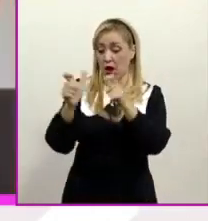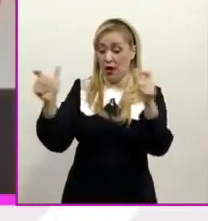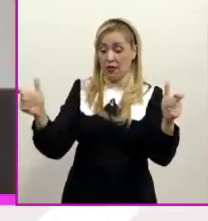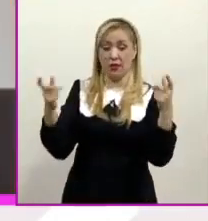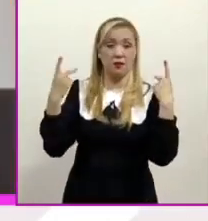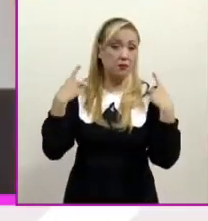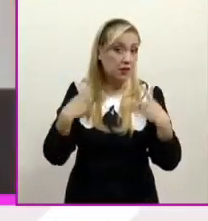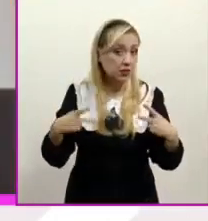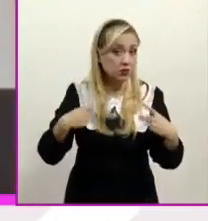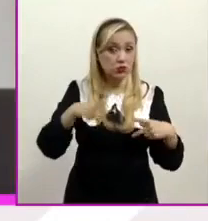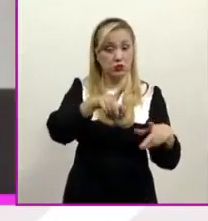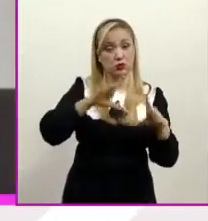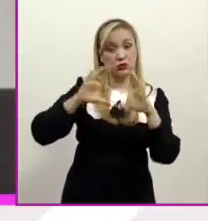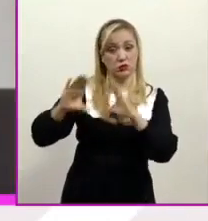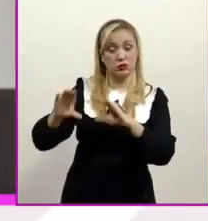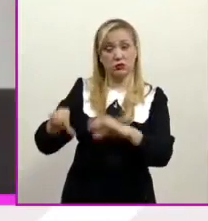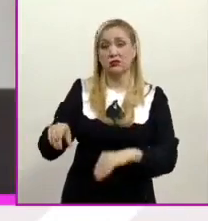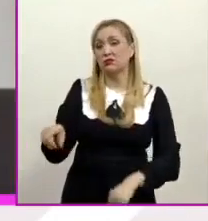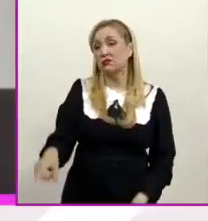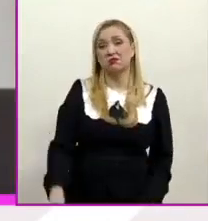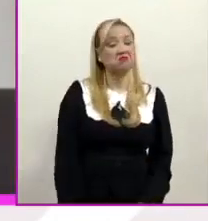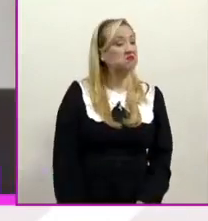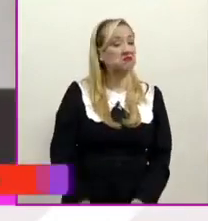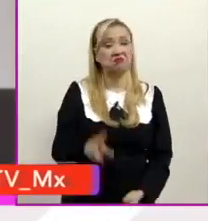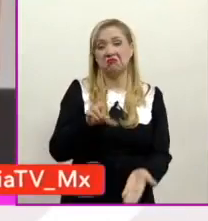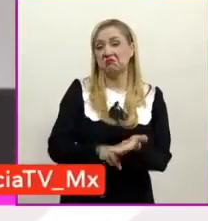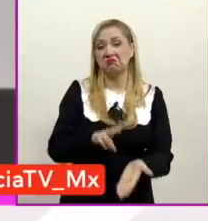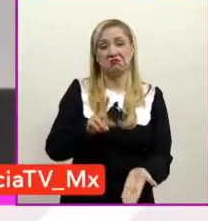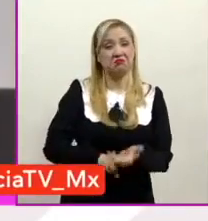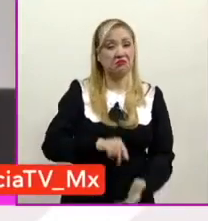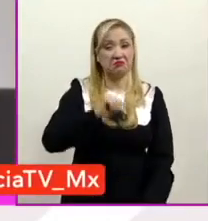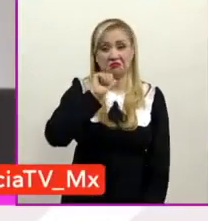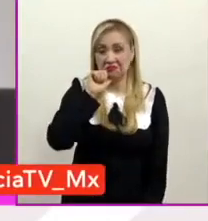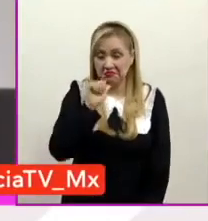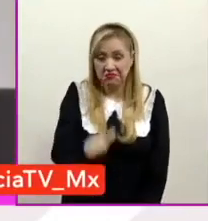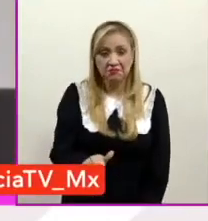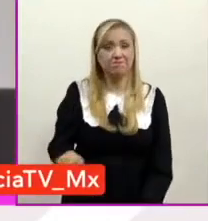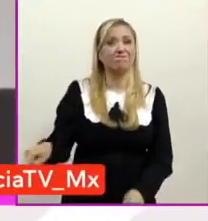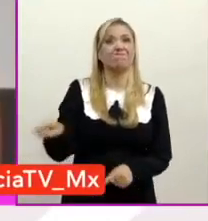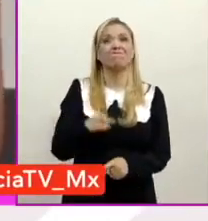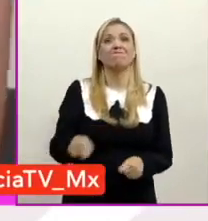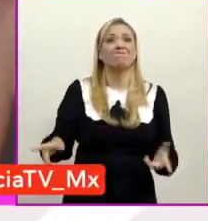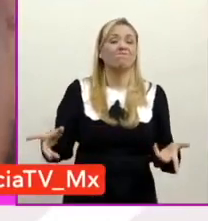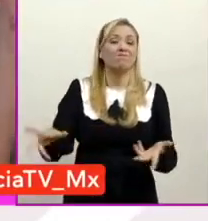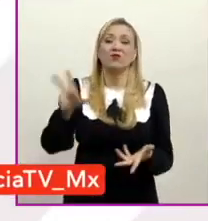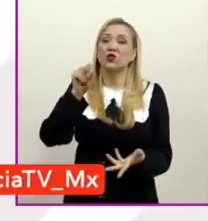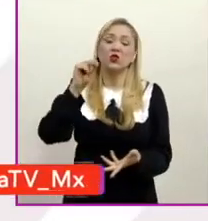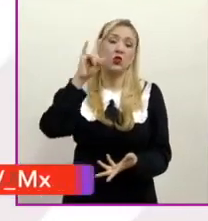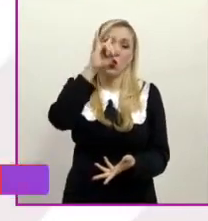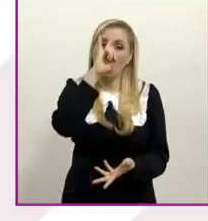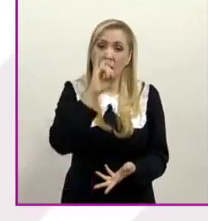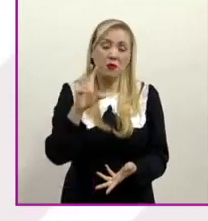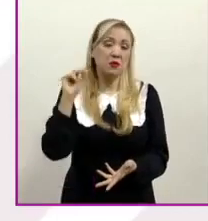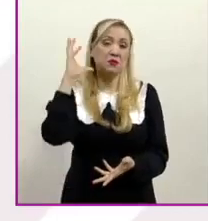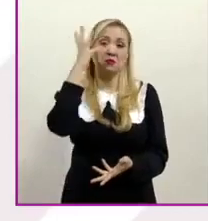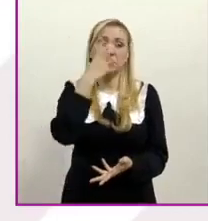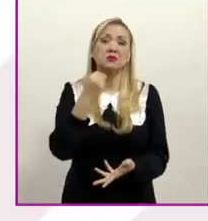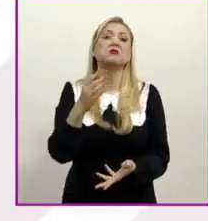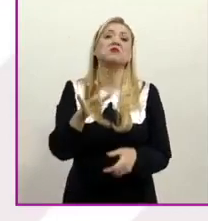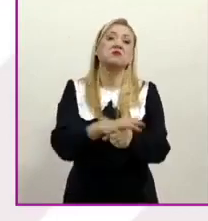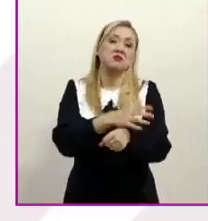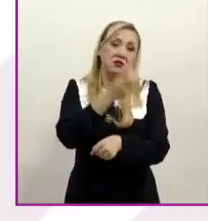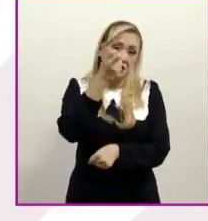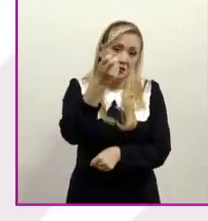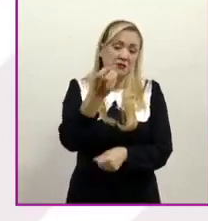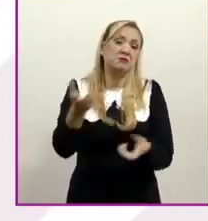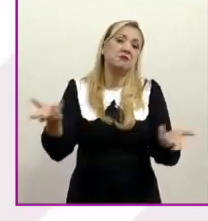personas les enseñas que no son suficientemente valiosos, que si no son lo suficientemente bellos para ser vistos, por lo